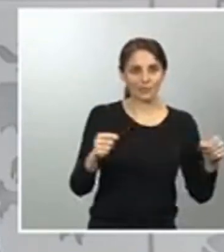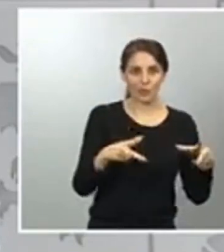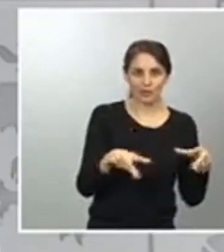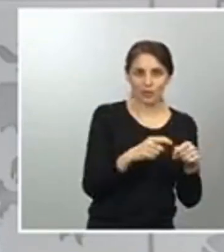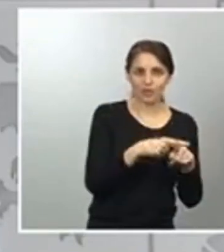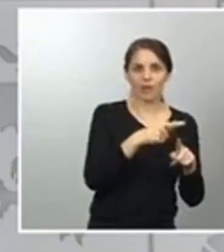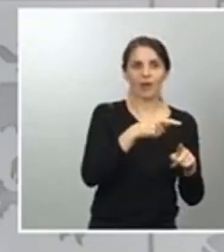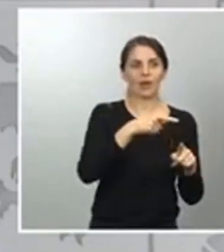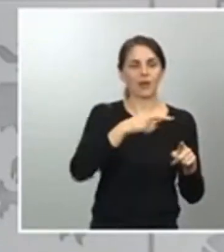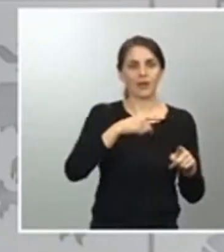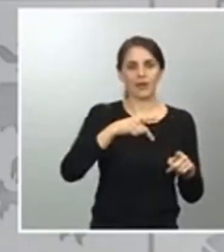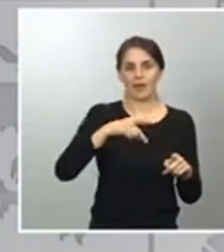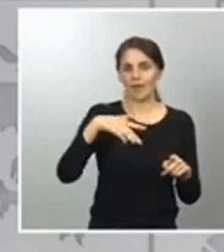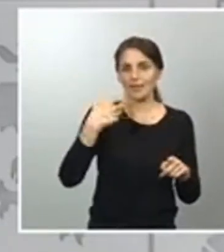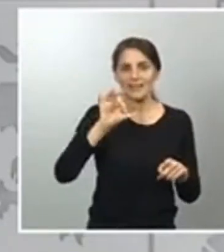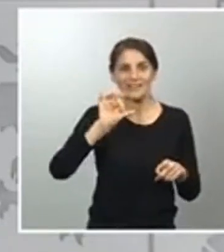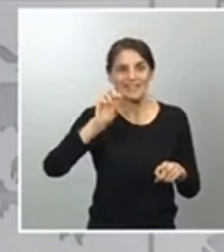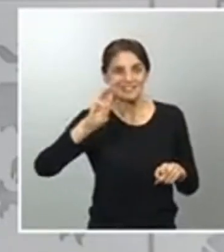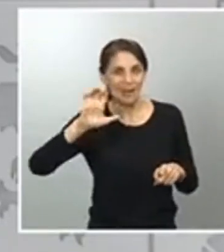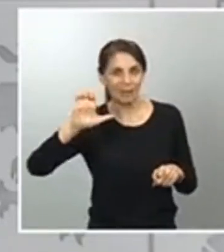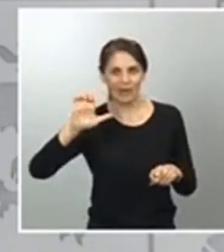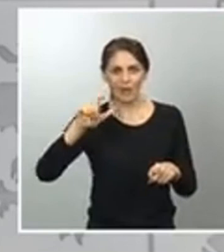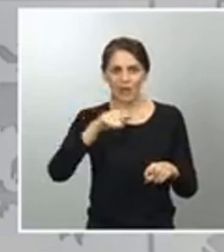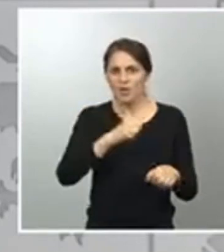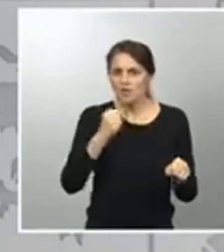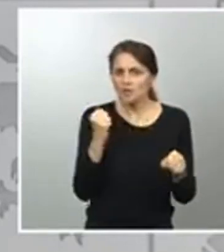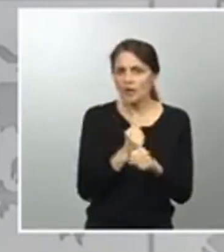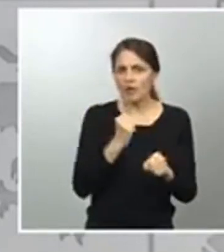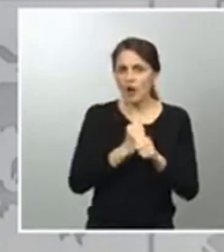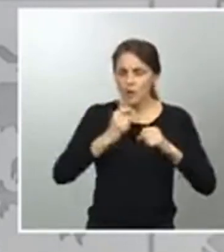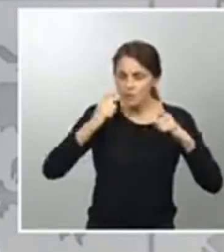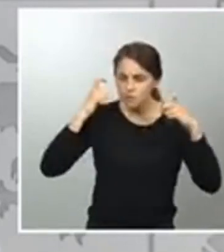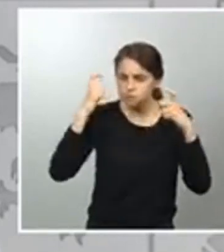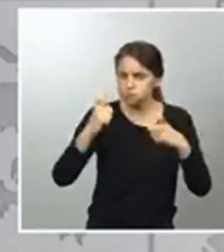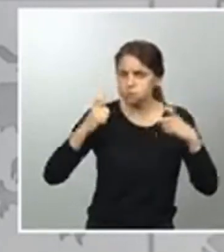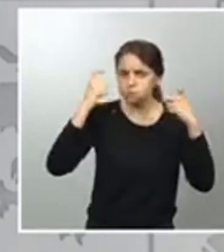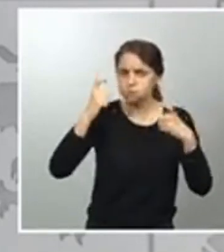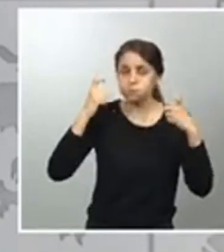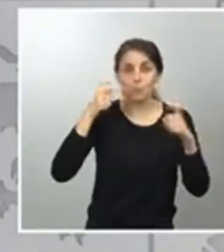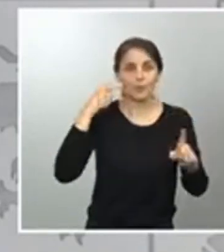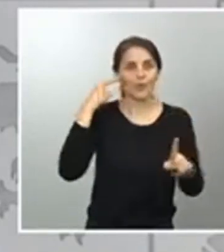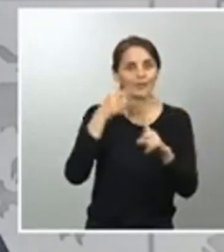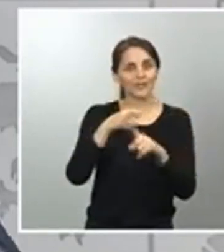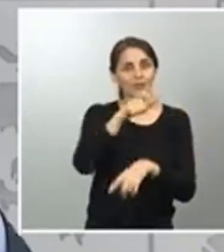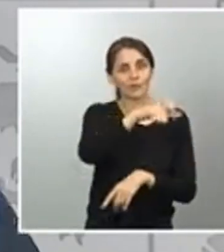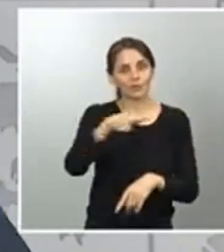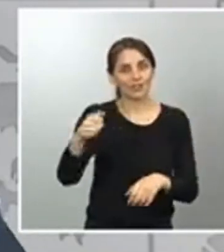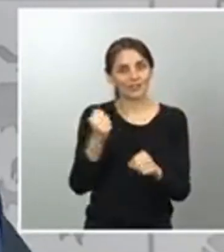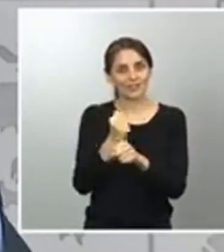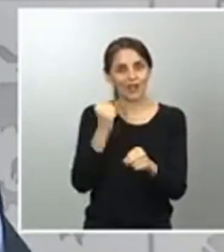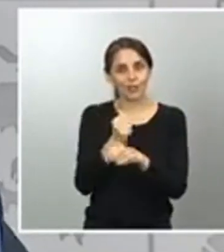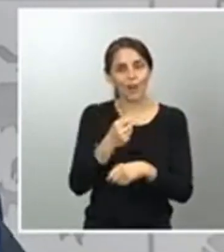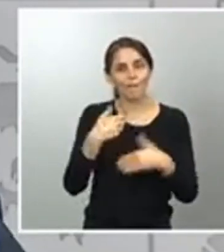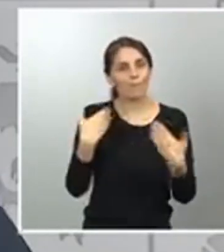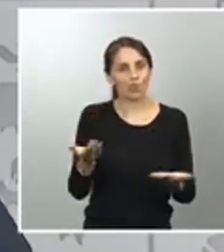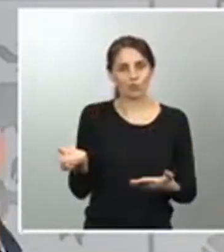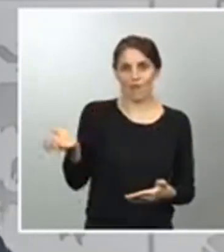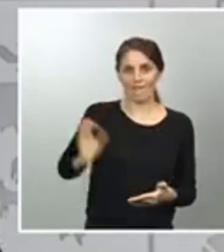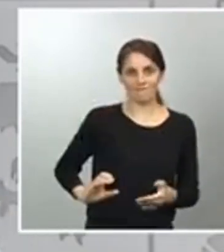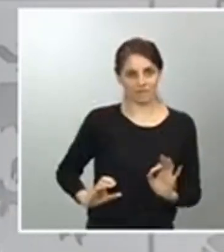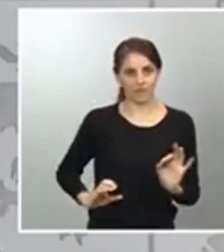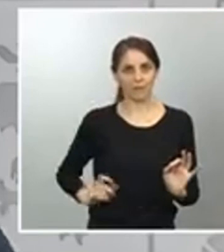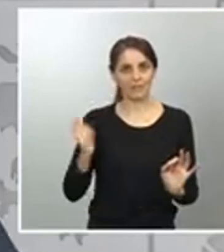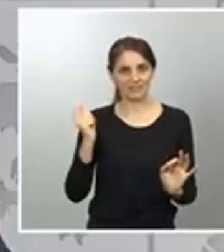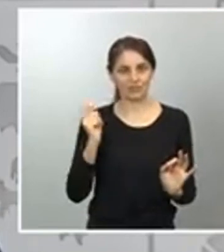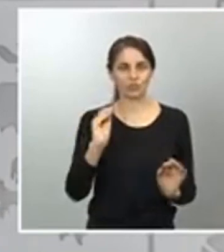para que precisamente los trabajadores y trabajadoras puedan cobrar cuanto antes su prestación. Somos muy conscientes de que, como consecuencia de la demanda